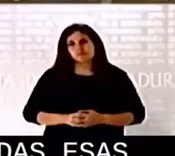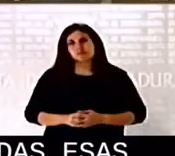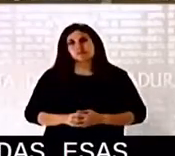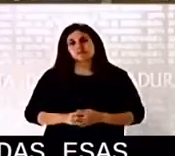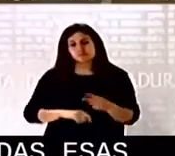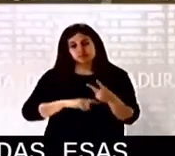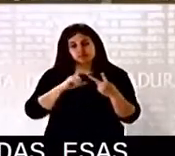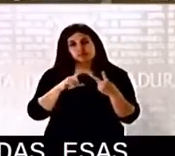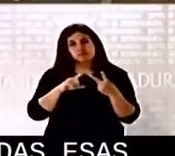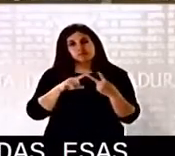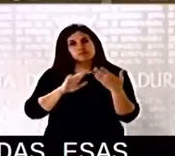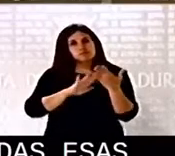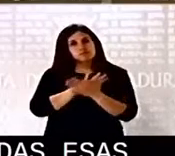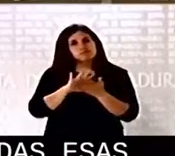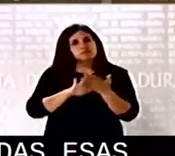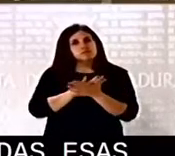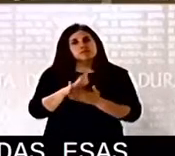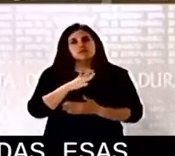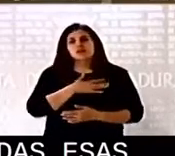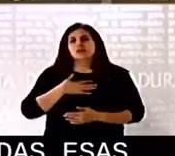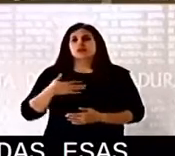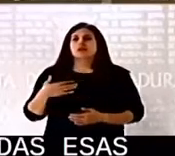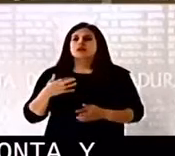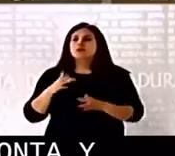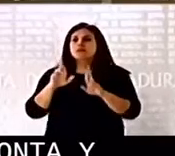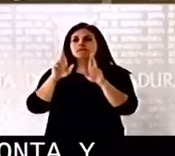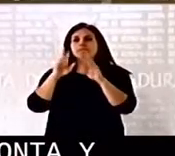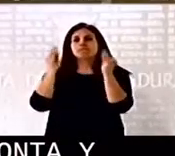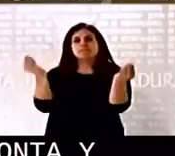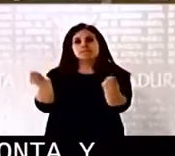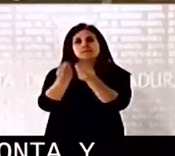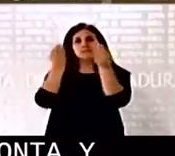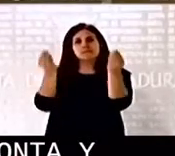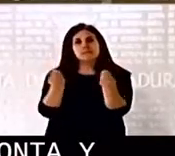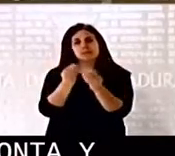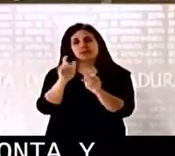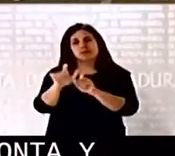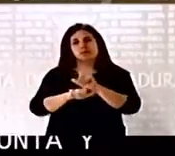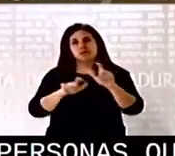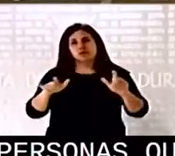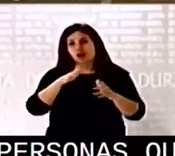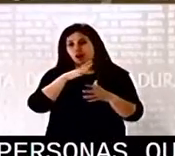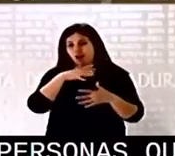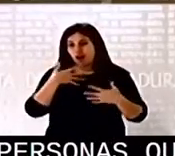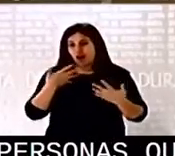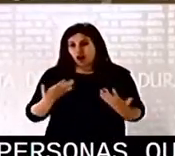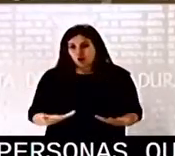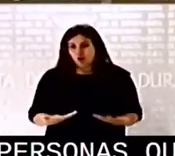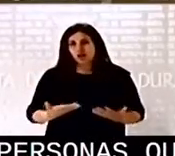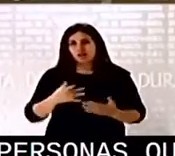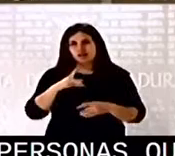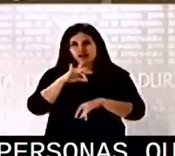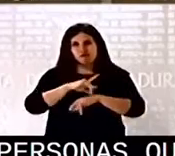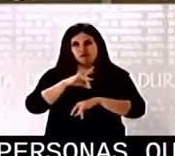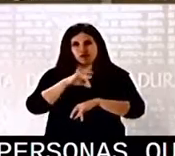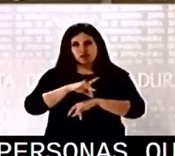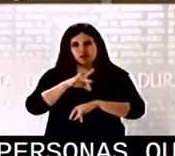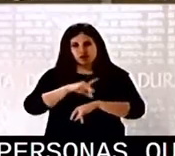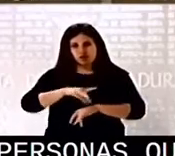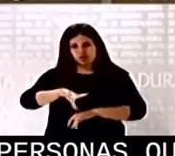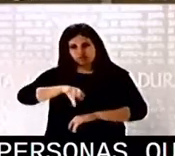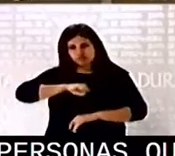lugar, desear una pronta y completa recuperación a todas aquellas personas que en este momento padecen